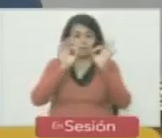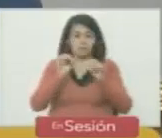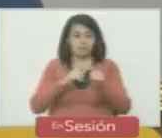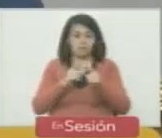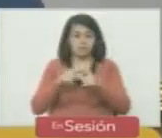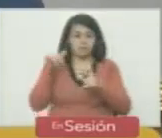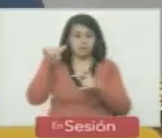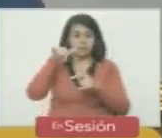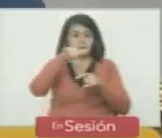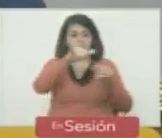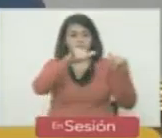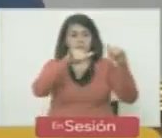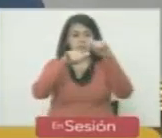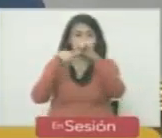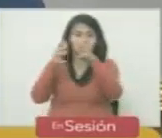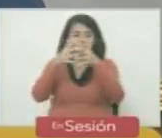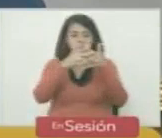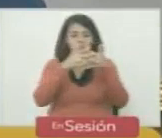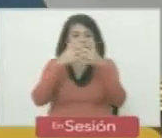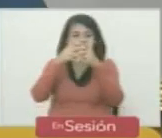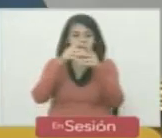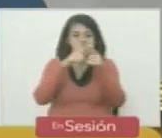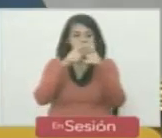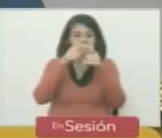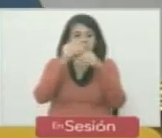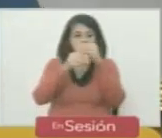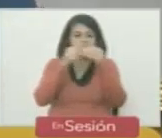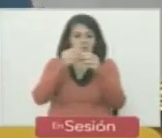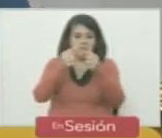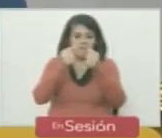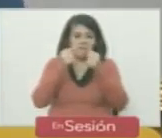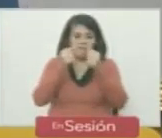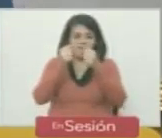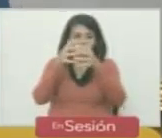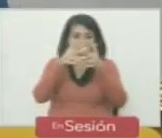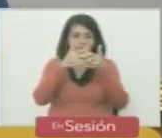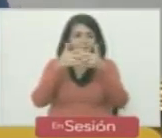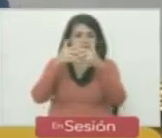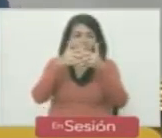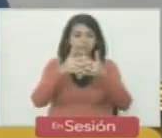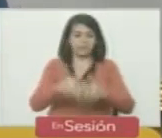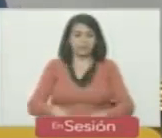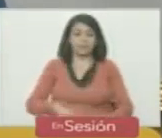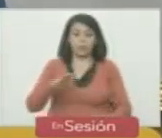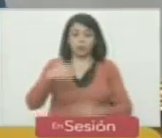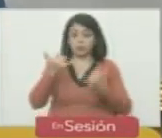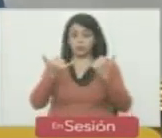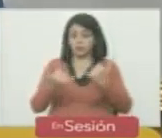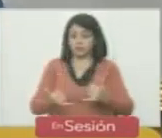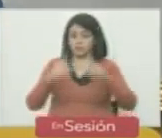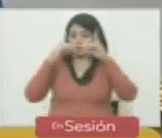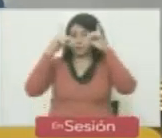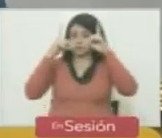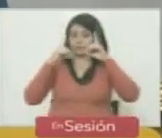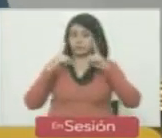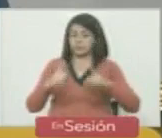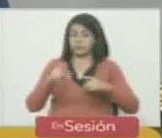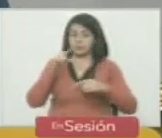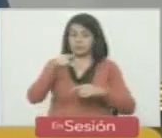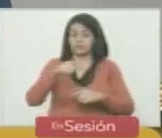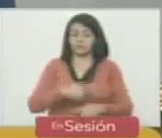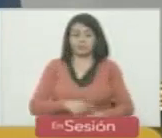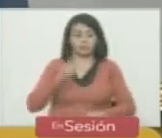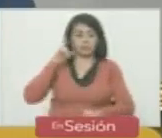unos aviones norteamericanos, de unos pilotos norteamericanos. Cuando ya estaba decidida